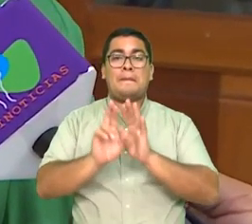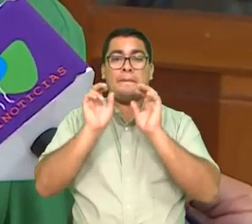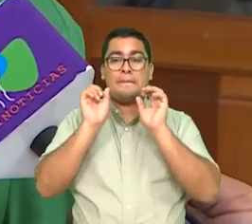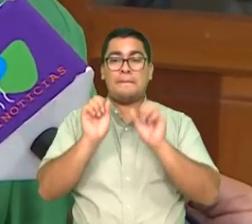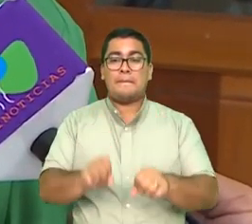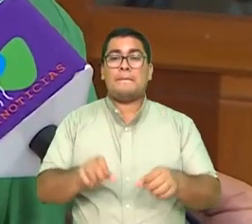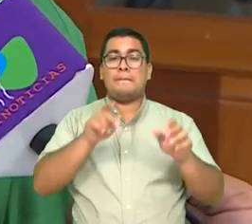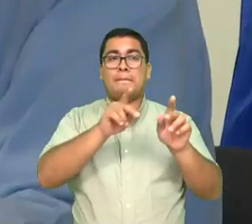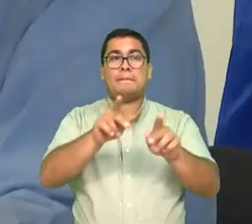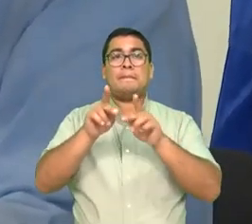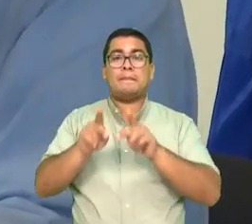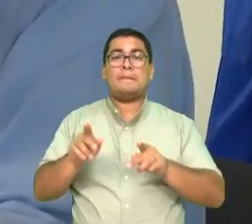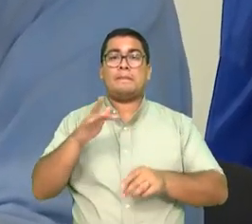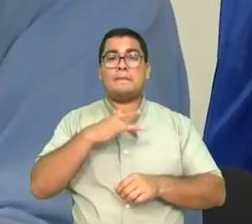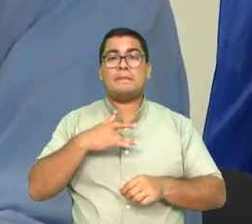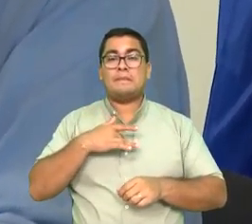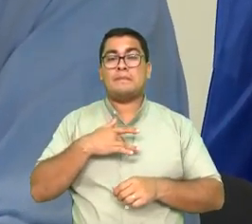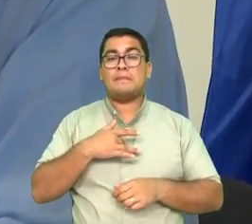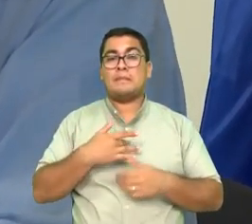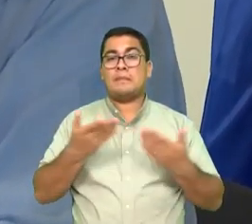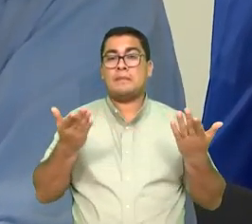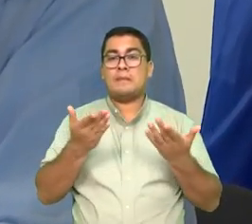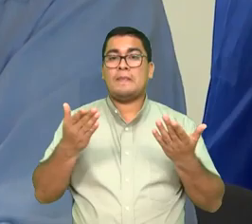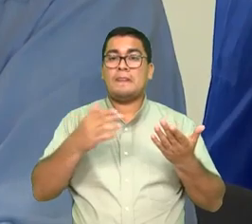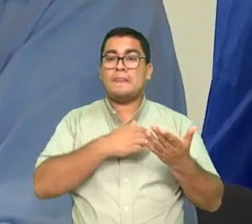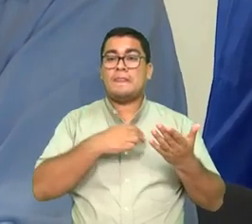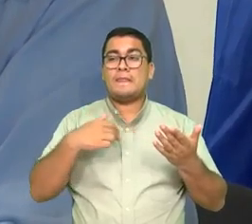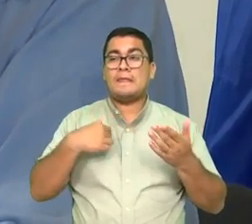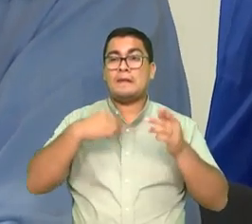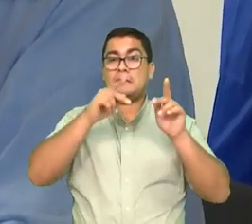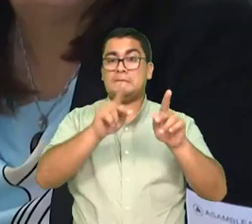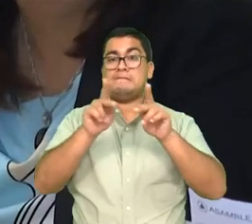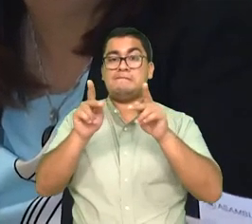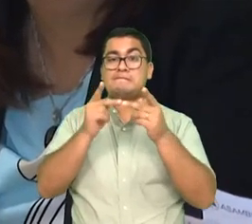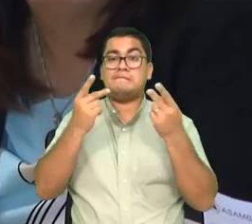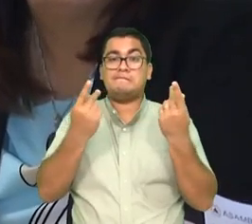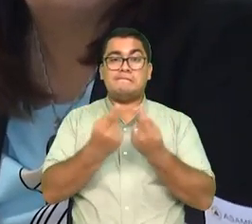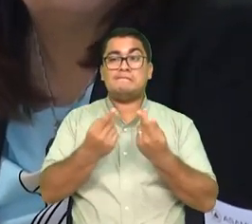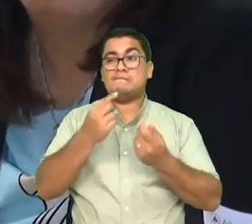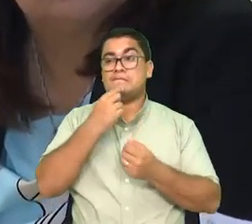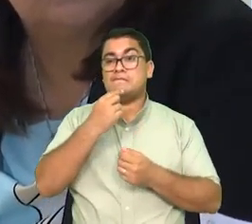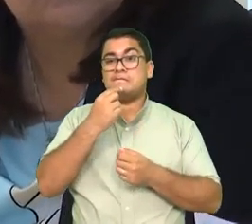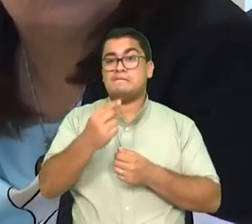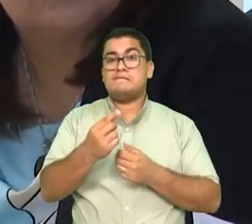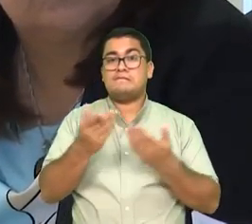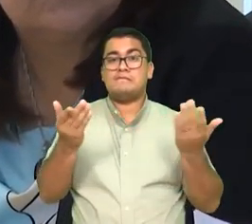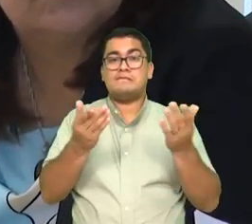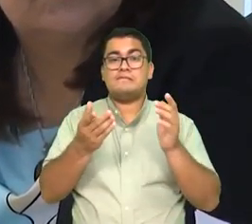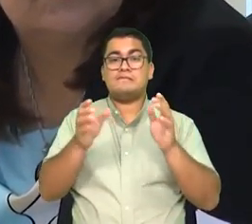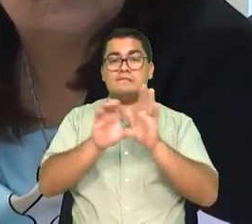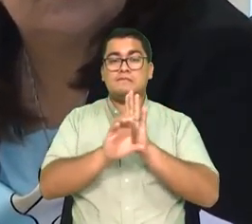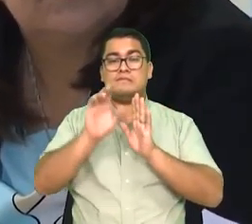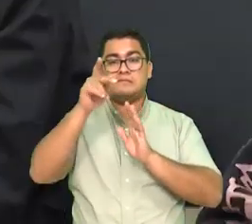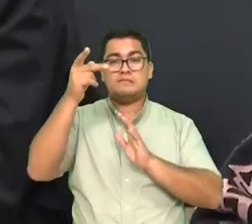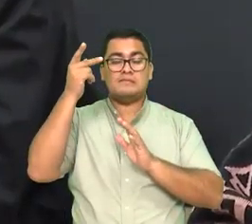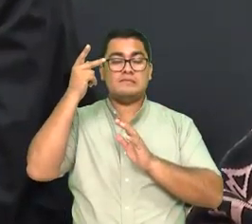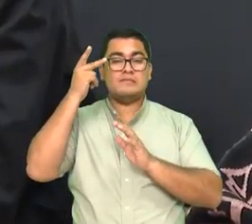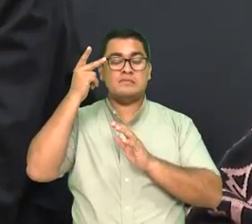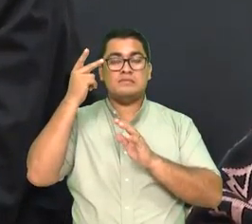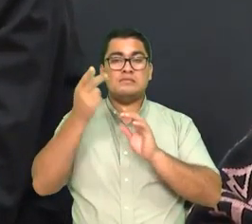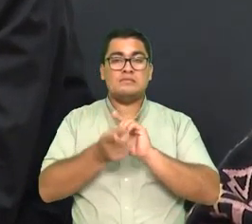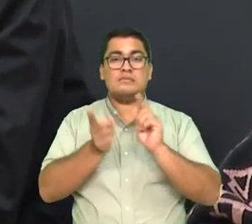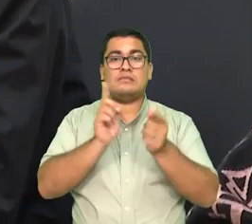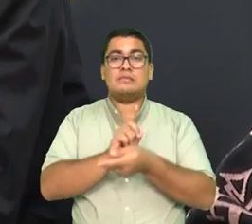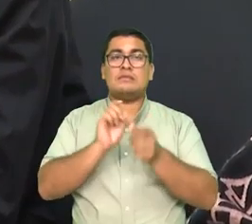ese clamor popular es realmente hacer lo que el pueblo nos está pidiendo, pues reformar la Constitución para poder dar pase a